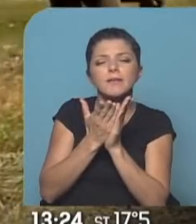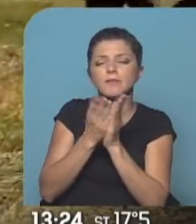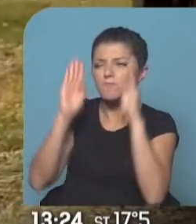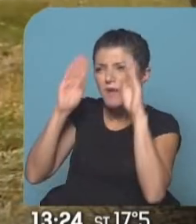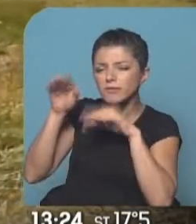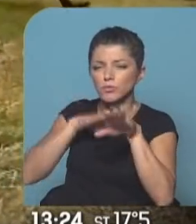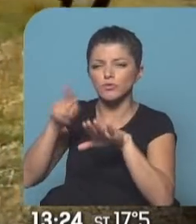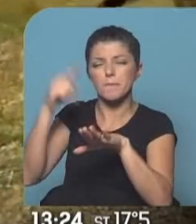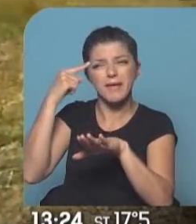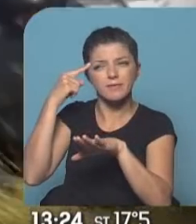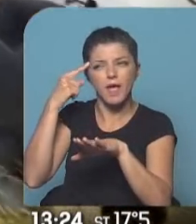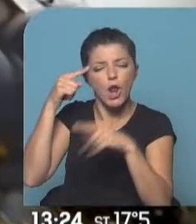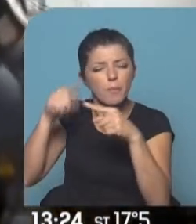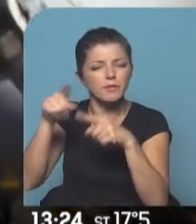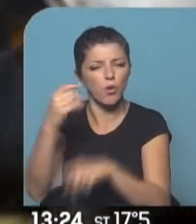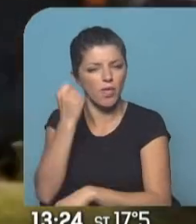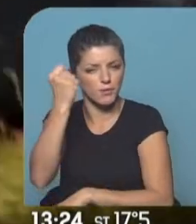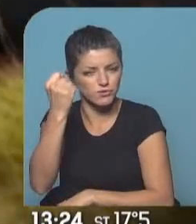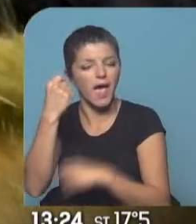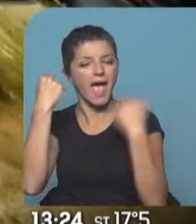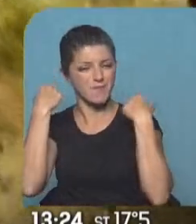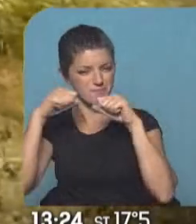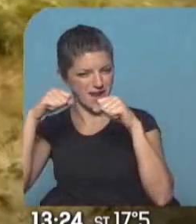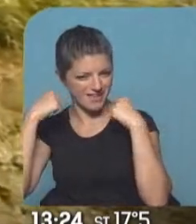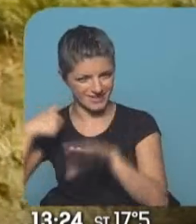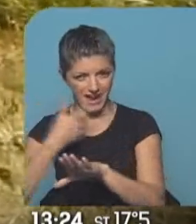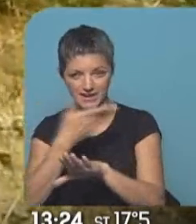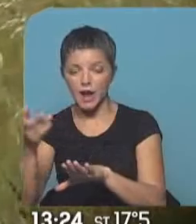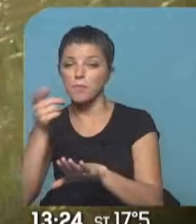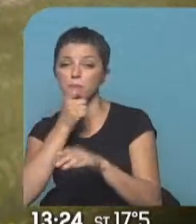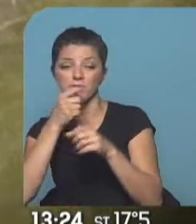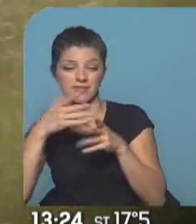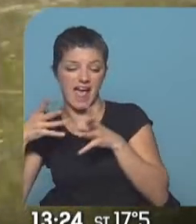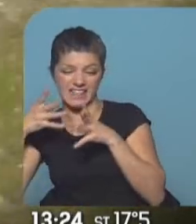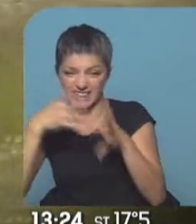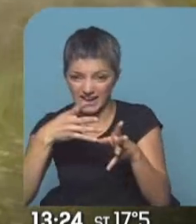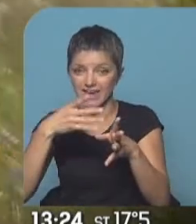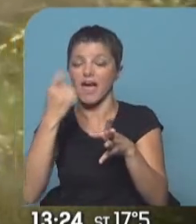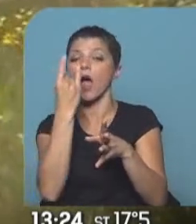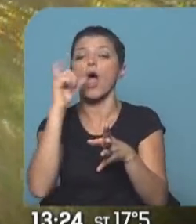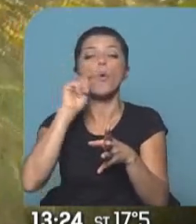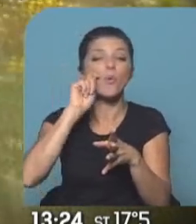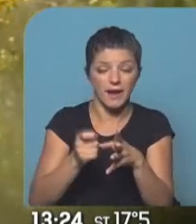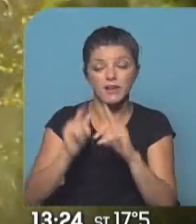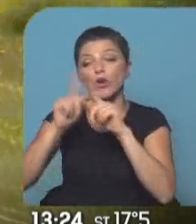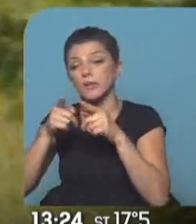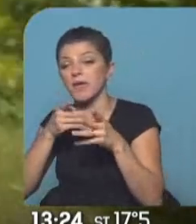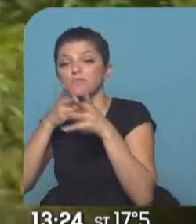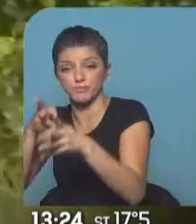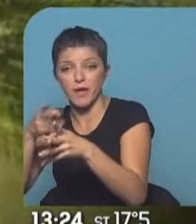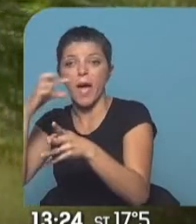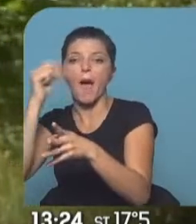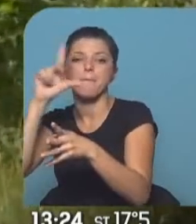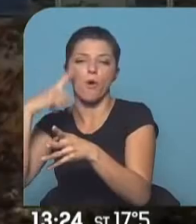verdaderos motivos rusos van desde el ensayo general de un posible ataque a Ucrania hasta una presión sobre Polonia para disuadir